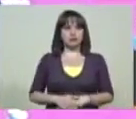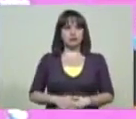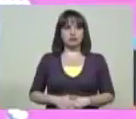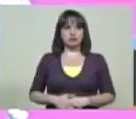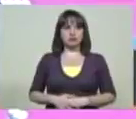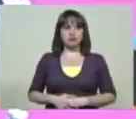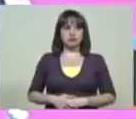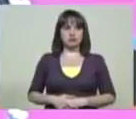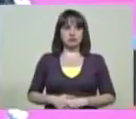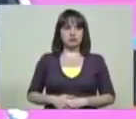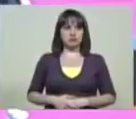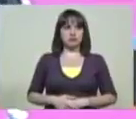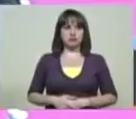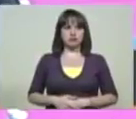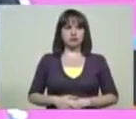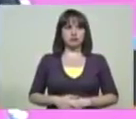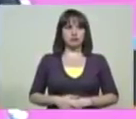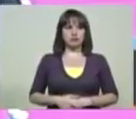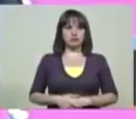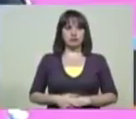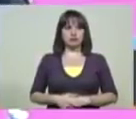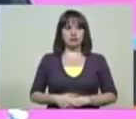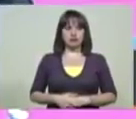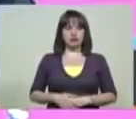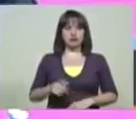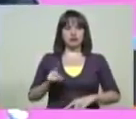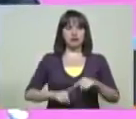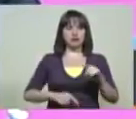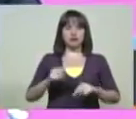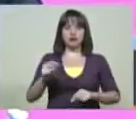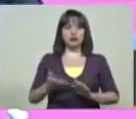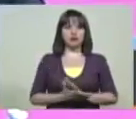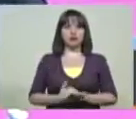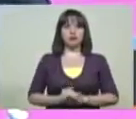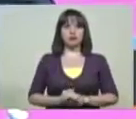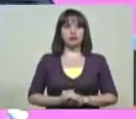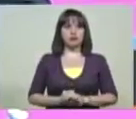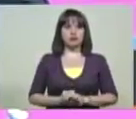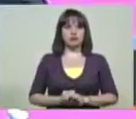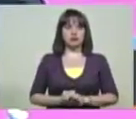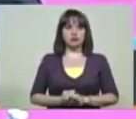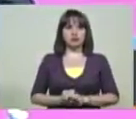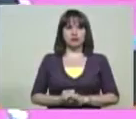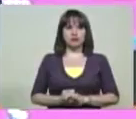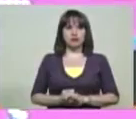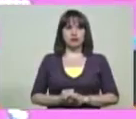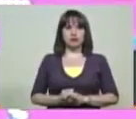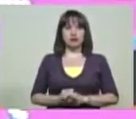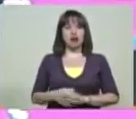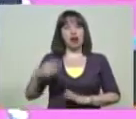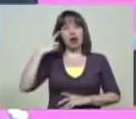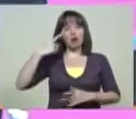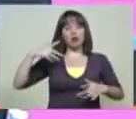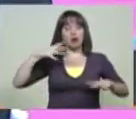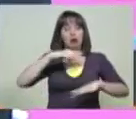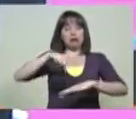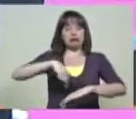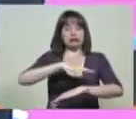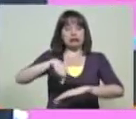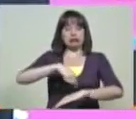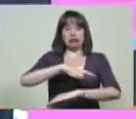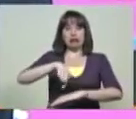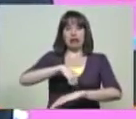entonces en lo candente de la batalla diaria quizás pasen tiempos sin que uno revise este